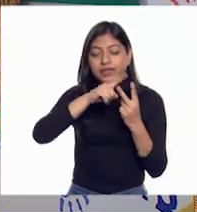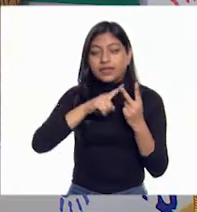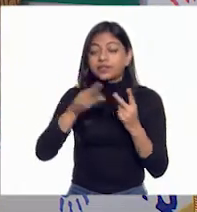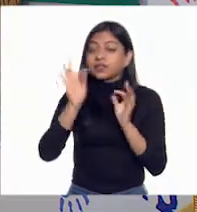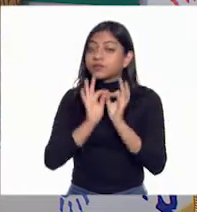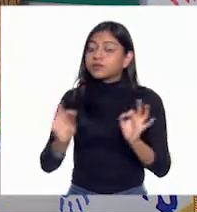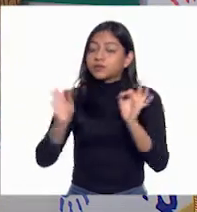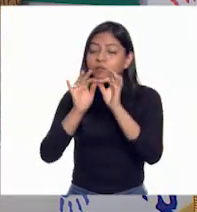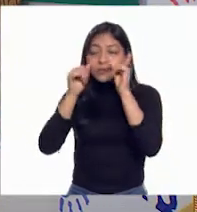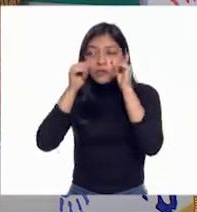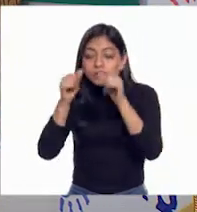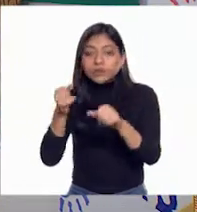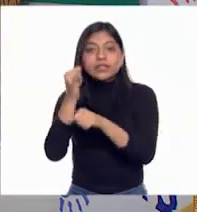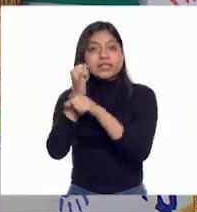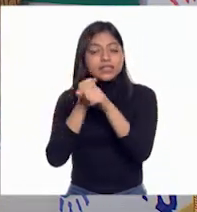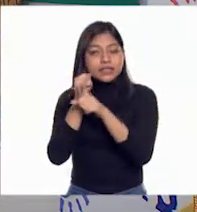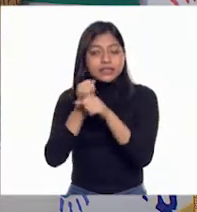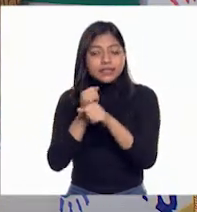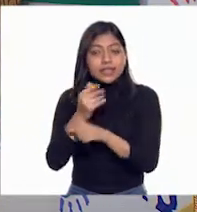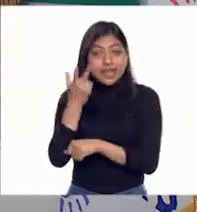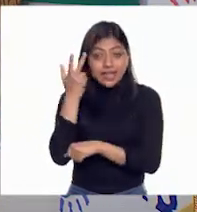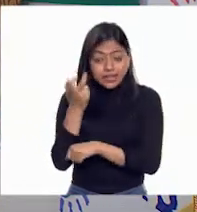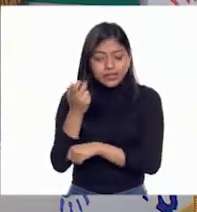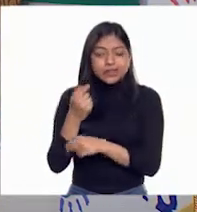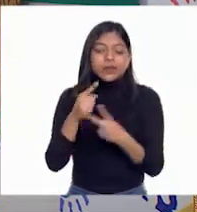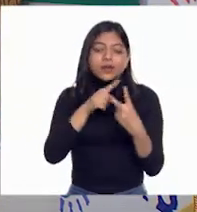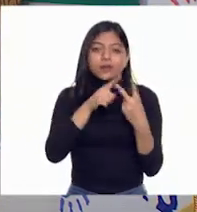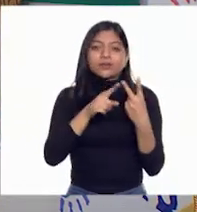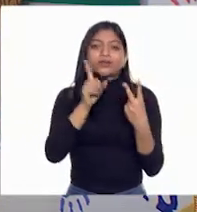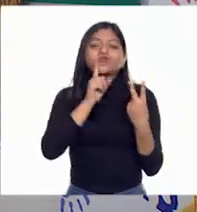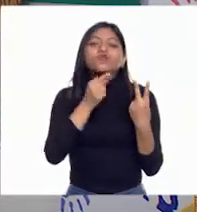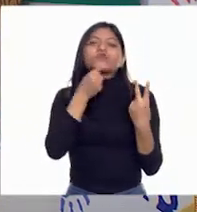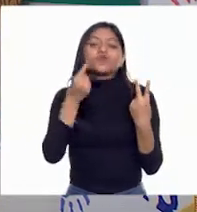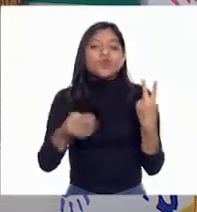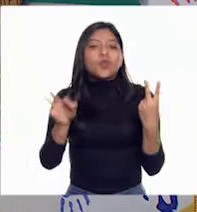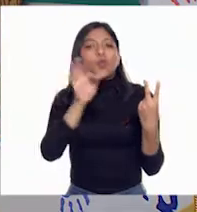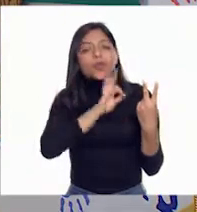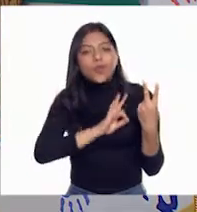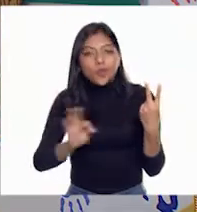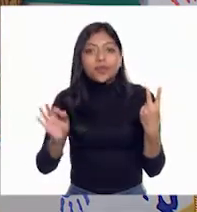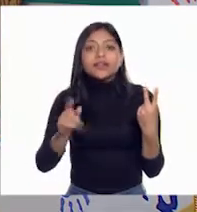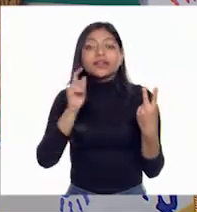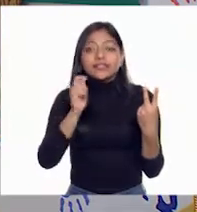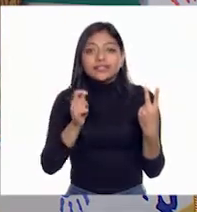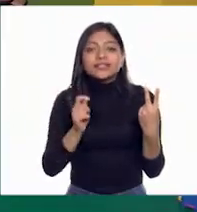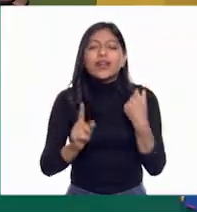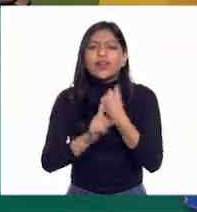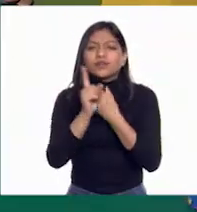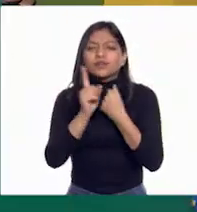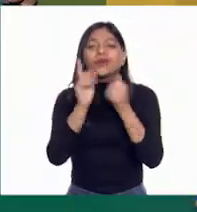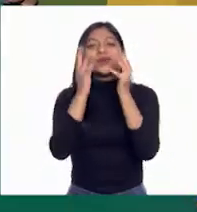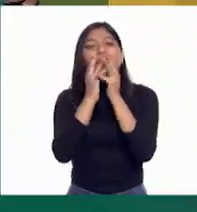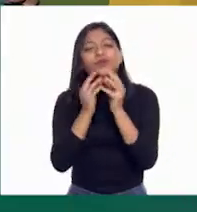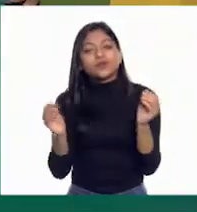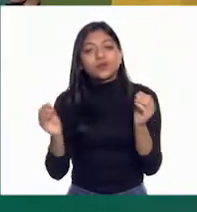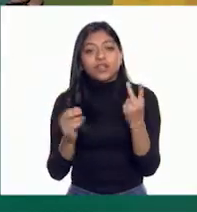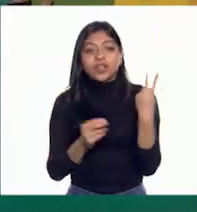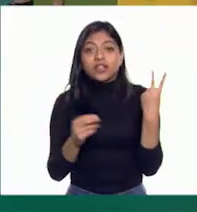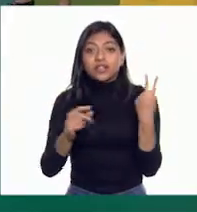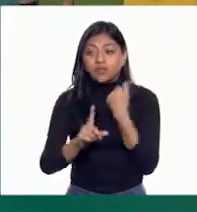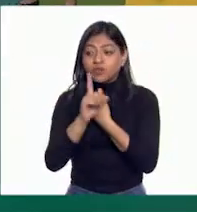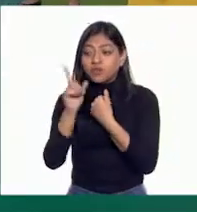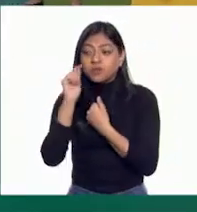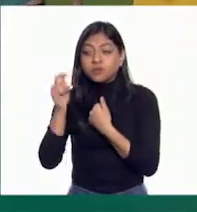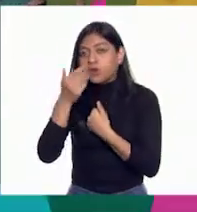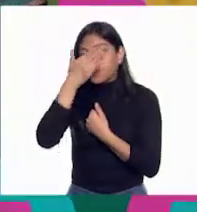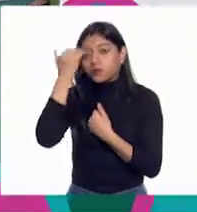investigación. Fueron acciones que ayudaron a las niñas a resolver un serio problema que ellas ignoraban. ¡Ay, a